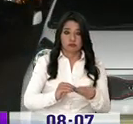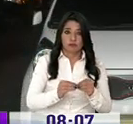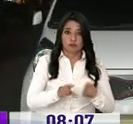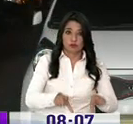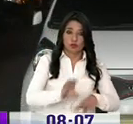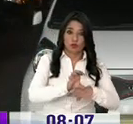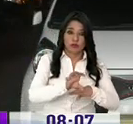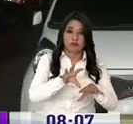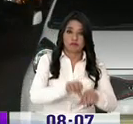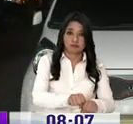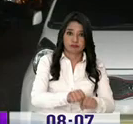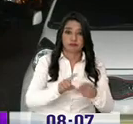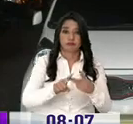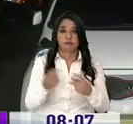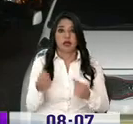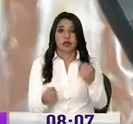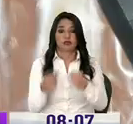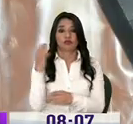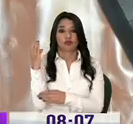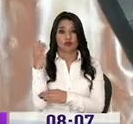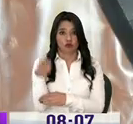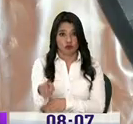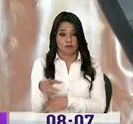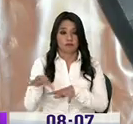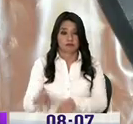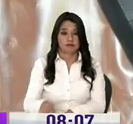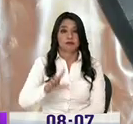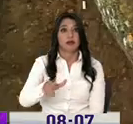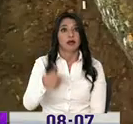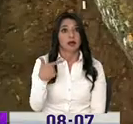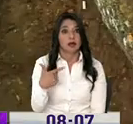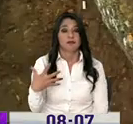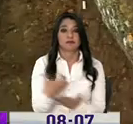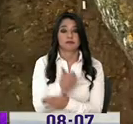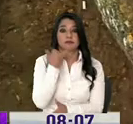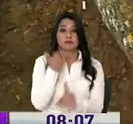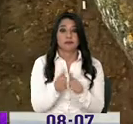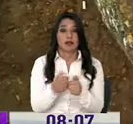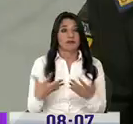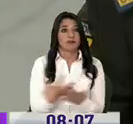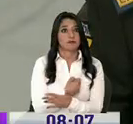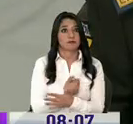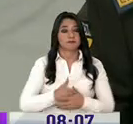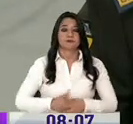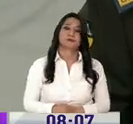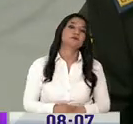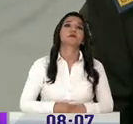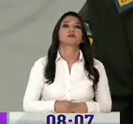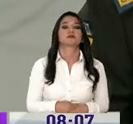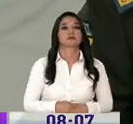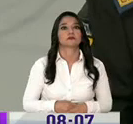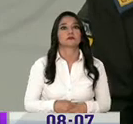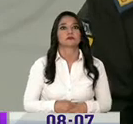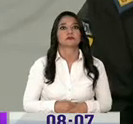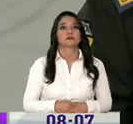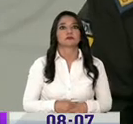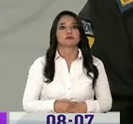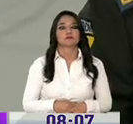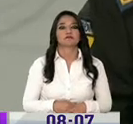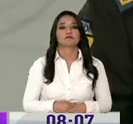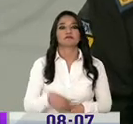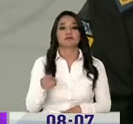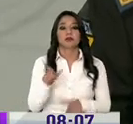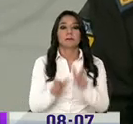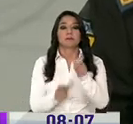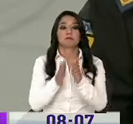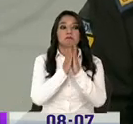retenidos, así como un auto colombiano, además de un arma de fuego y teléfonos celulares. Realizaban el pedido extorsivo